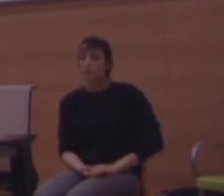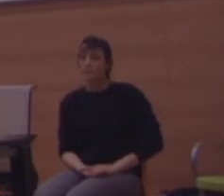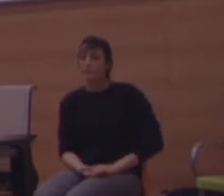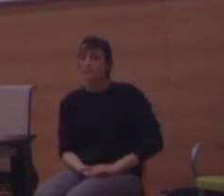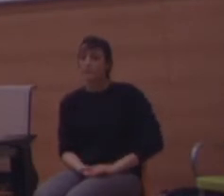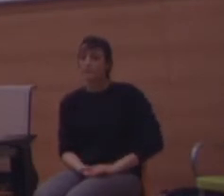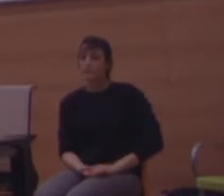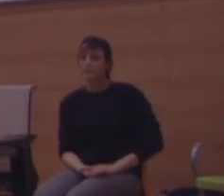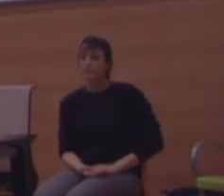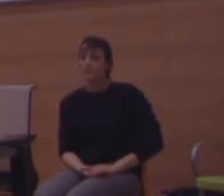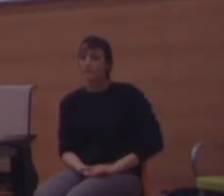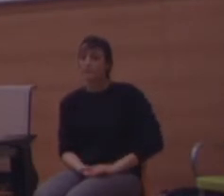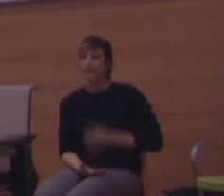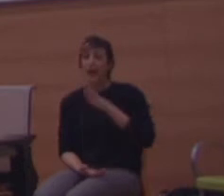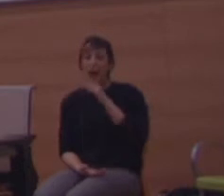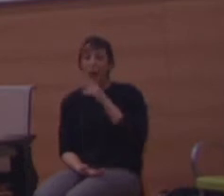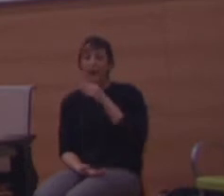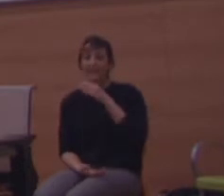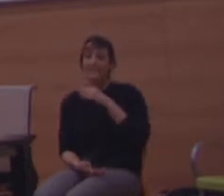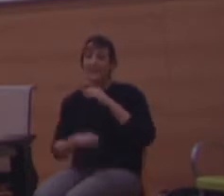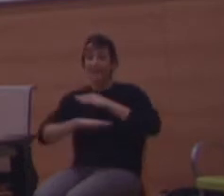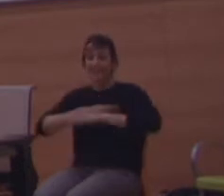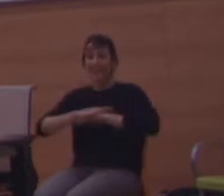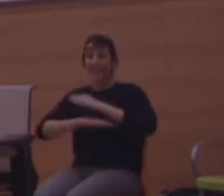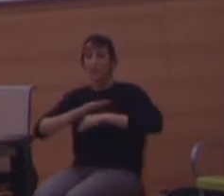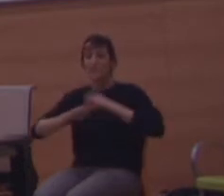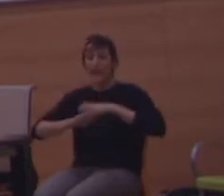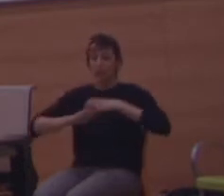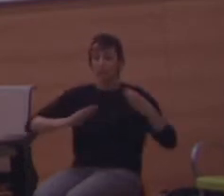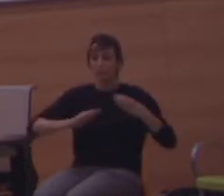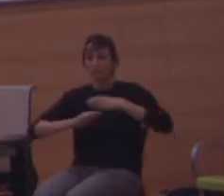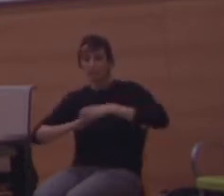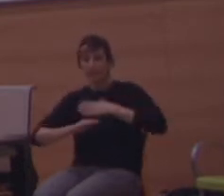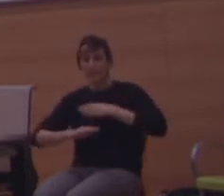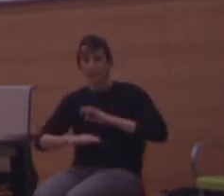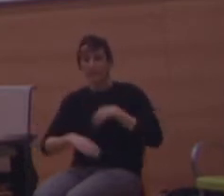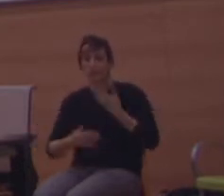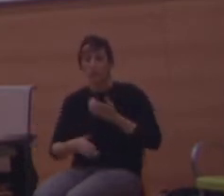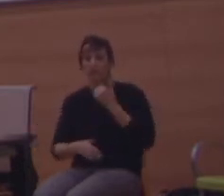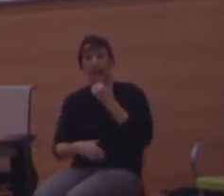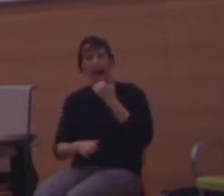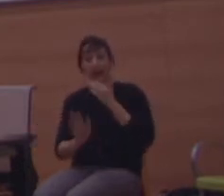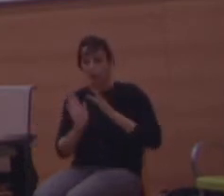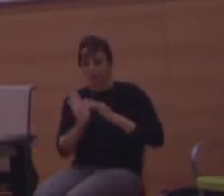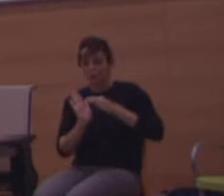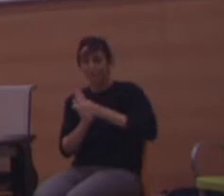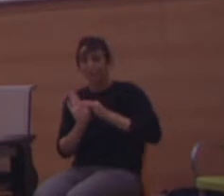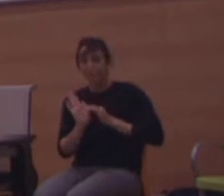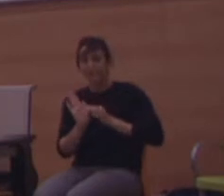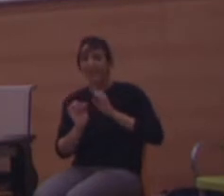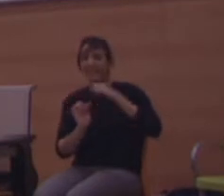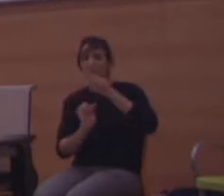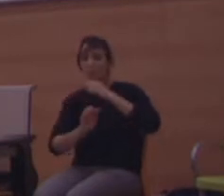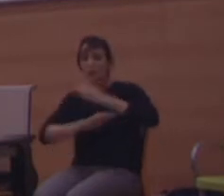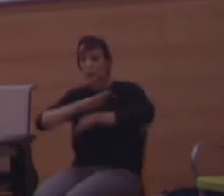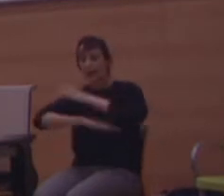Las férulas extraíbles también se colocan con fieltros adhesivos más una venda que en vez de ser de yeso sería